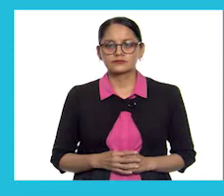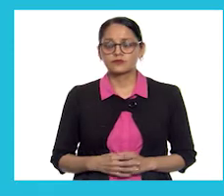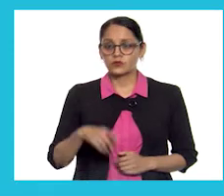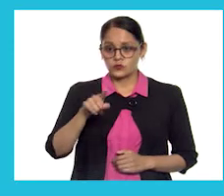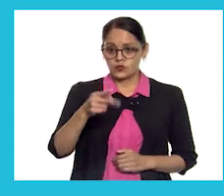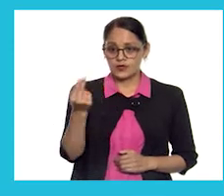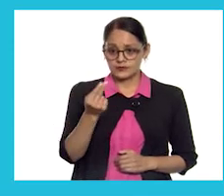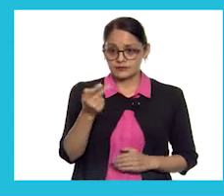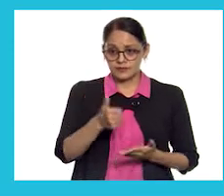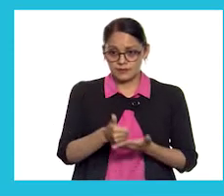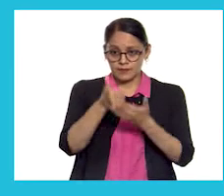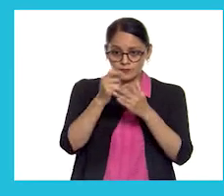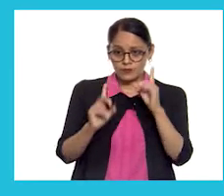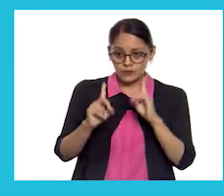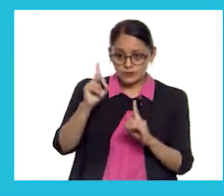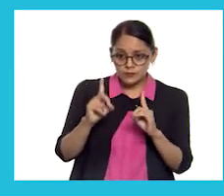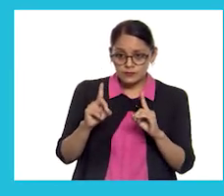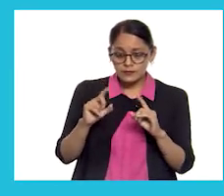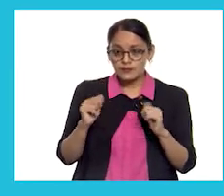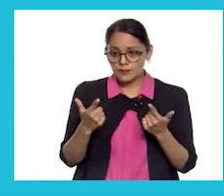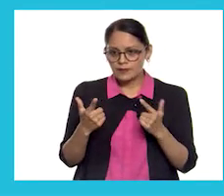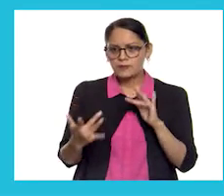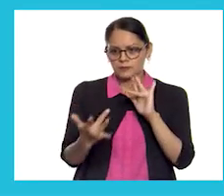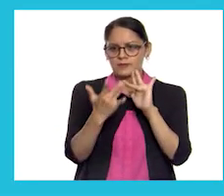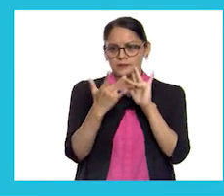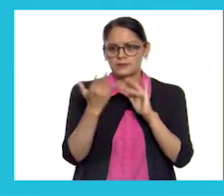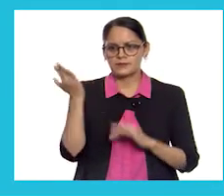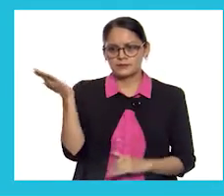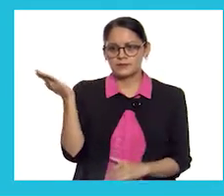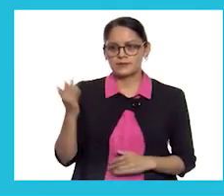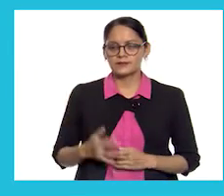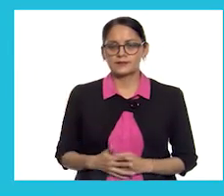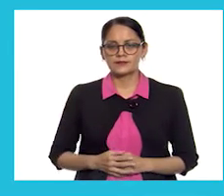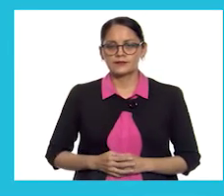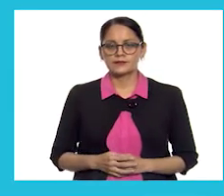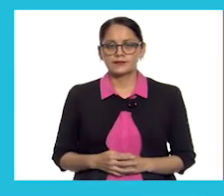Si necesitas ayuda para resolver tus dudas, contáctanos.